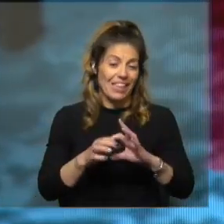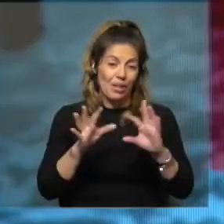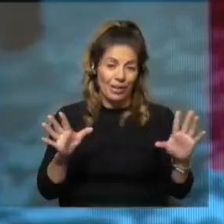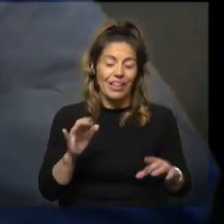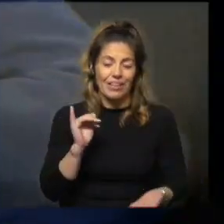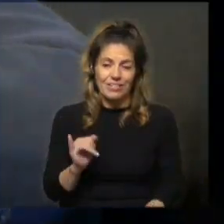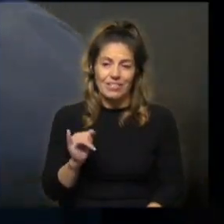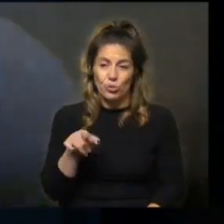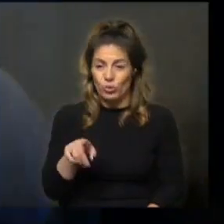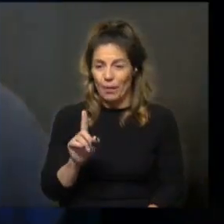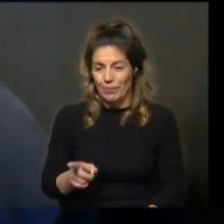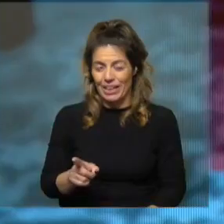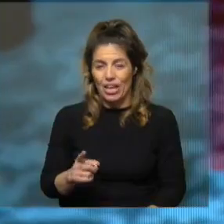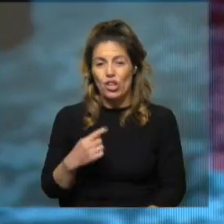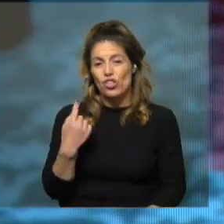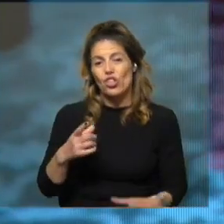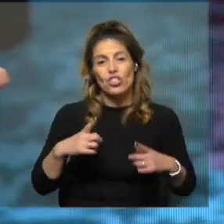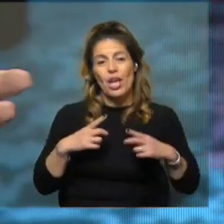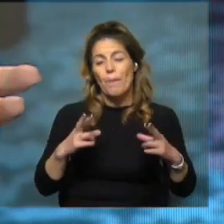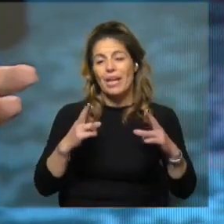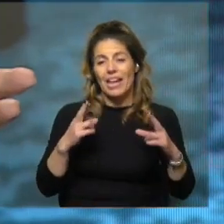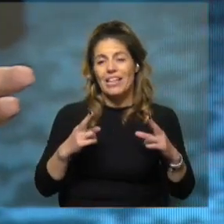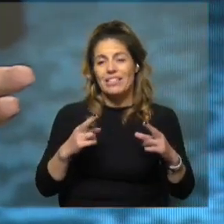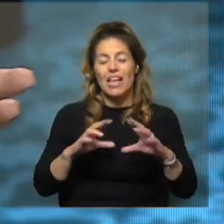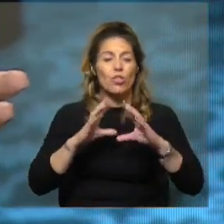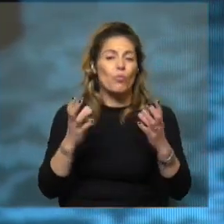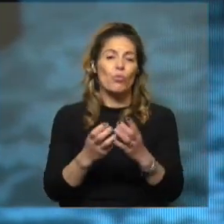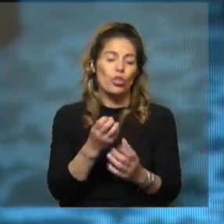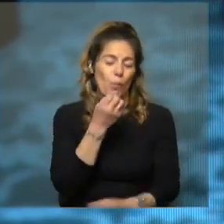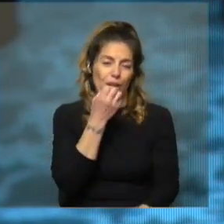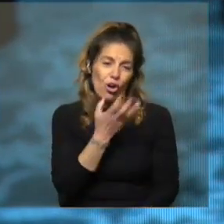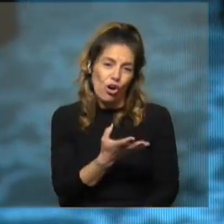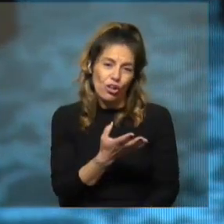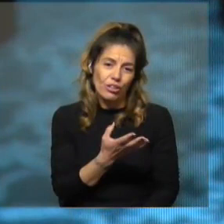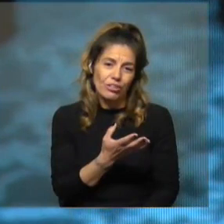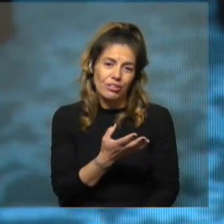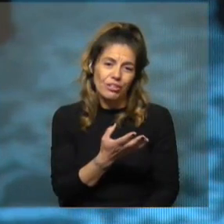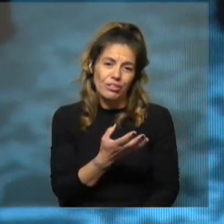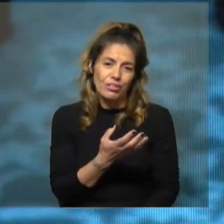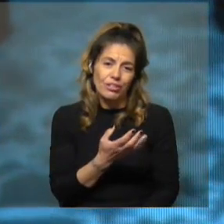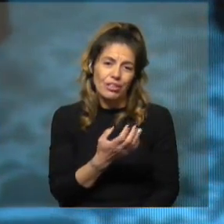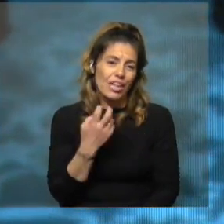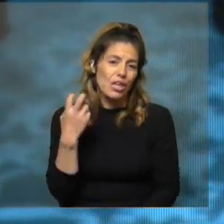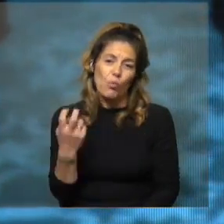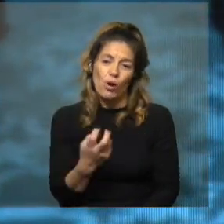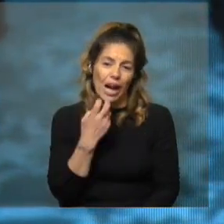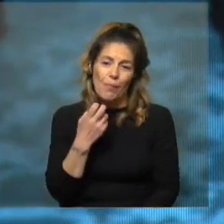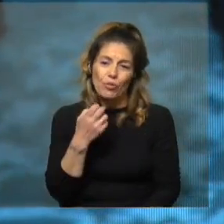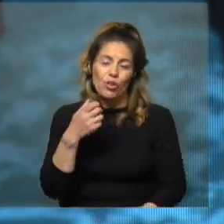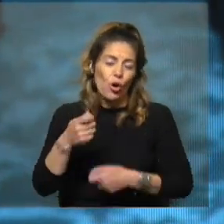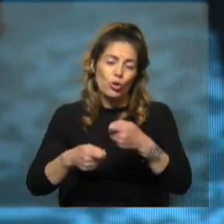tamb nosotros teníamos esperanzas esperanzas de un mundo mejor y nos pusimos a a tratar de construir ese mundo